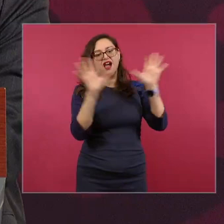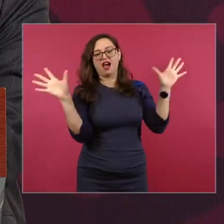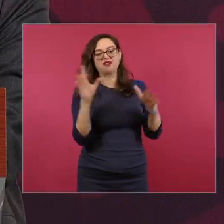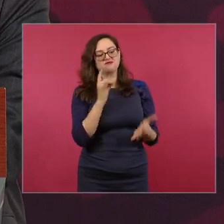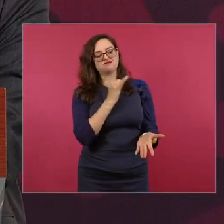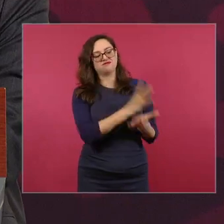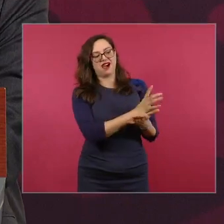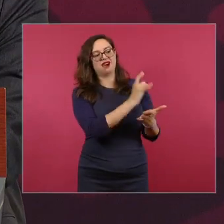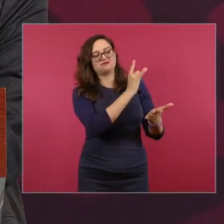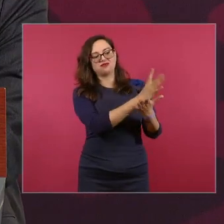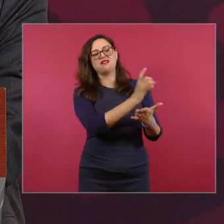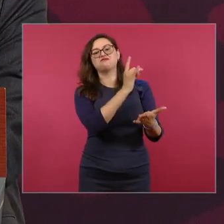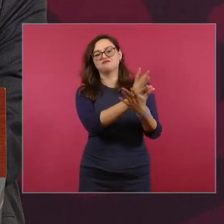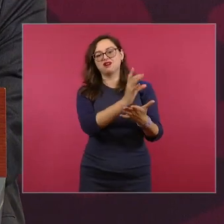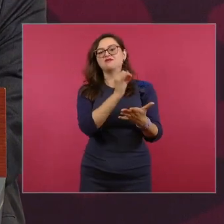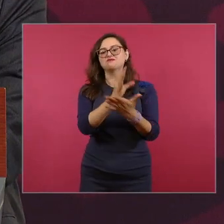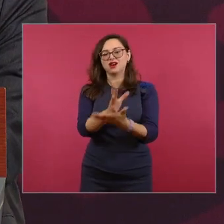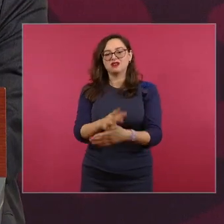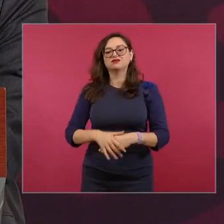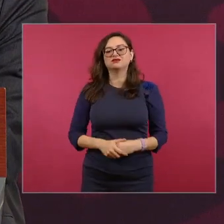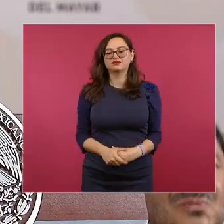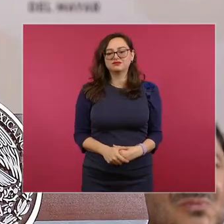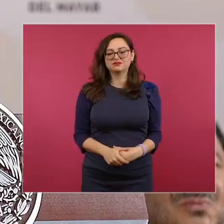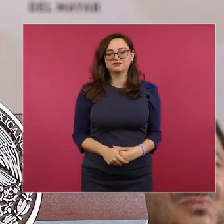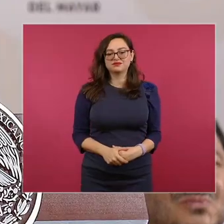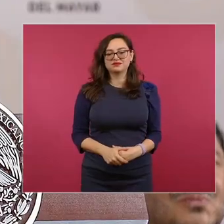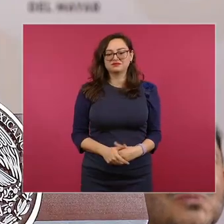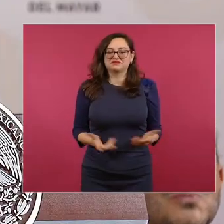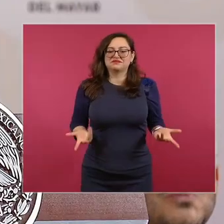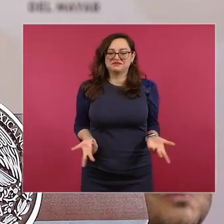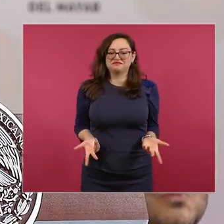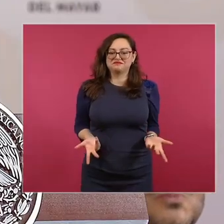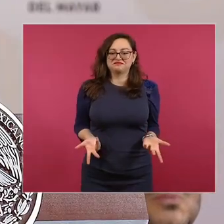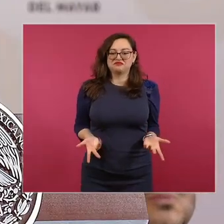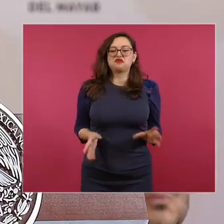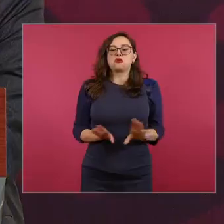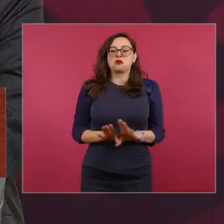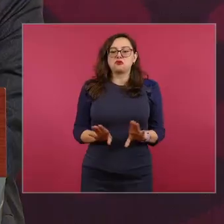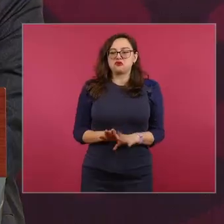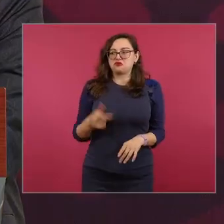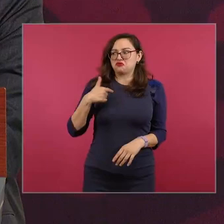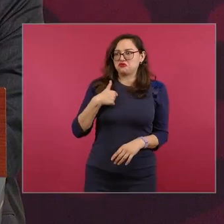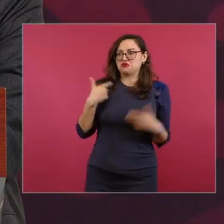porque si no, ¿cómo? ¿Cómo lo hacemos?